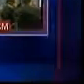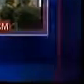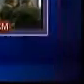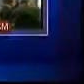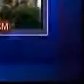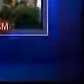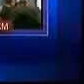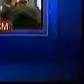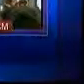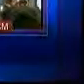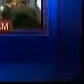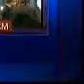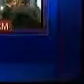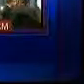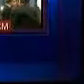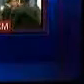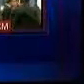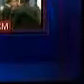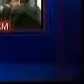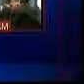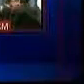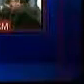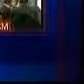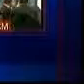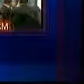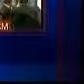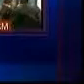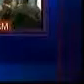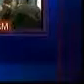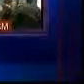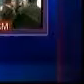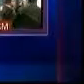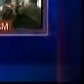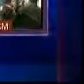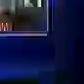una denuncia penal por la manipulación de esta conversación. Tenemos